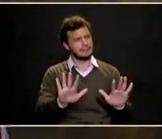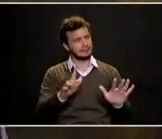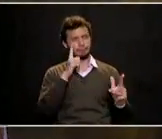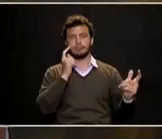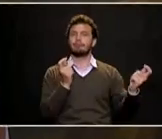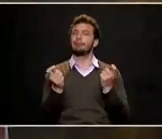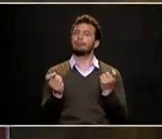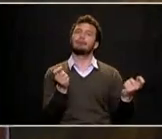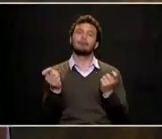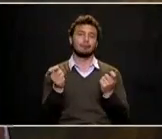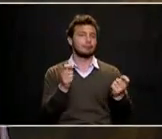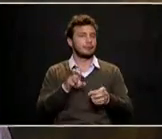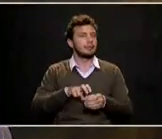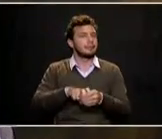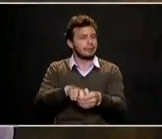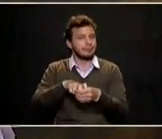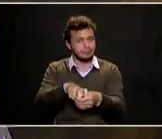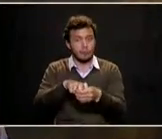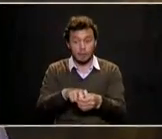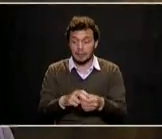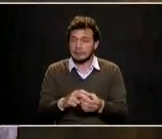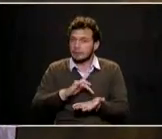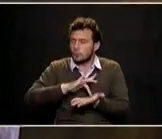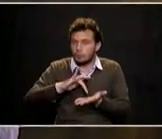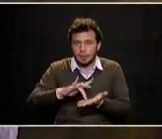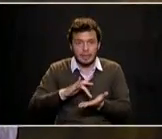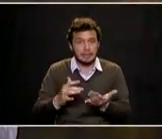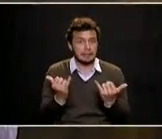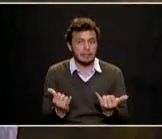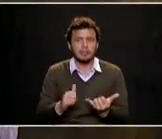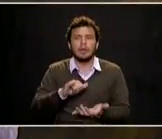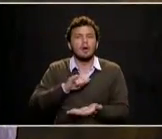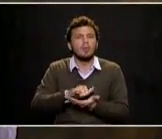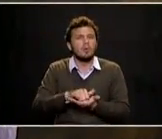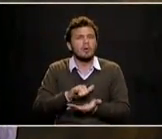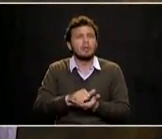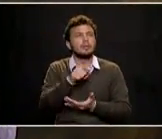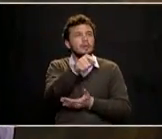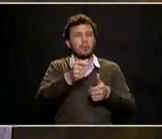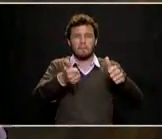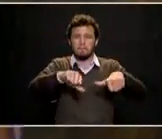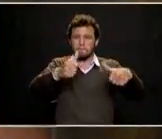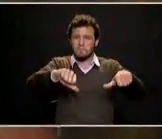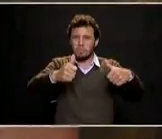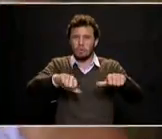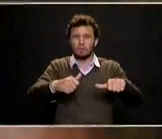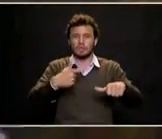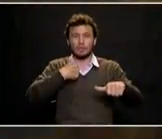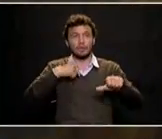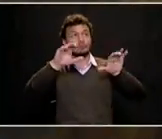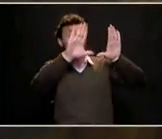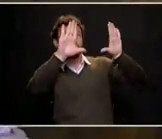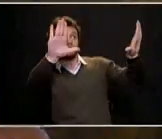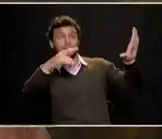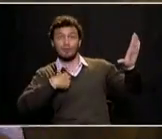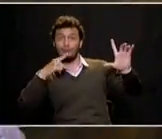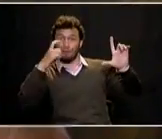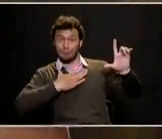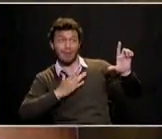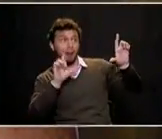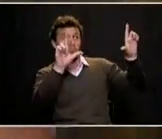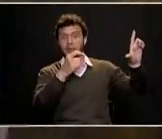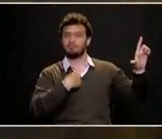voy a hacer, es urgente, hay que hacerlo ya, por eso no tengo afiches en los buses públicos, porque eso, y en la medida en que tengamos